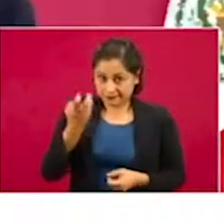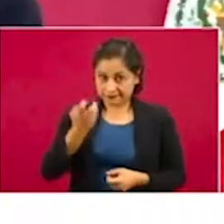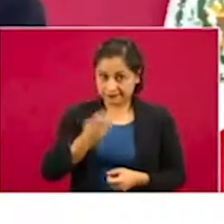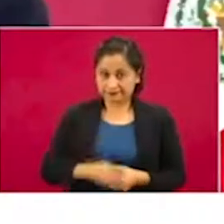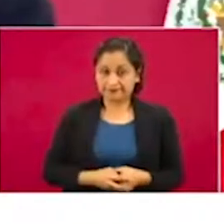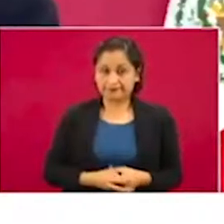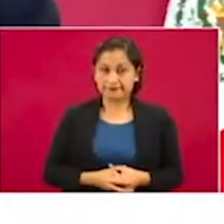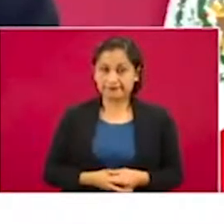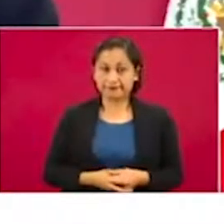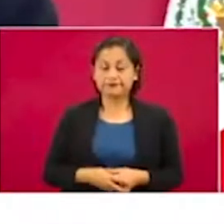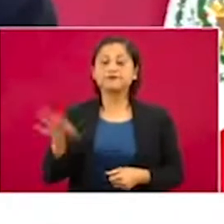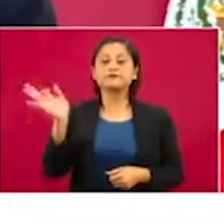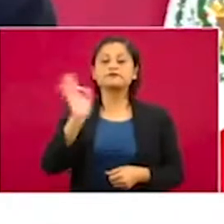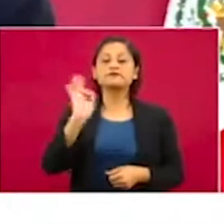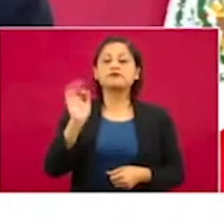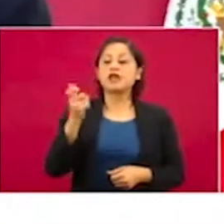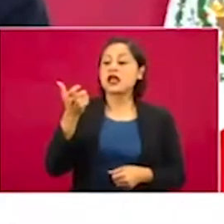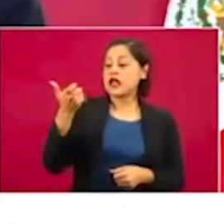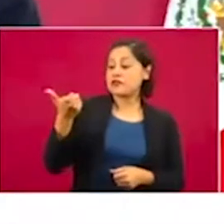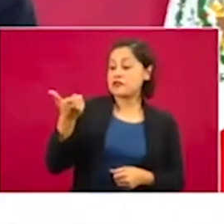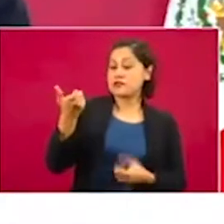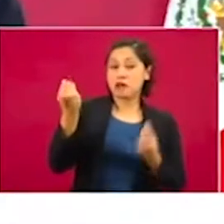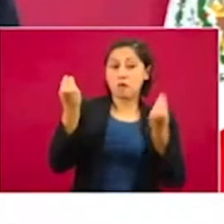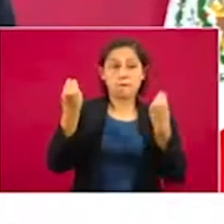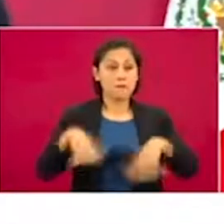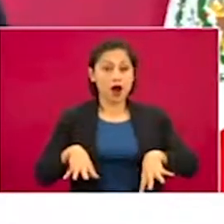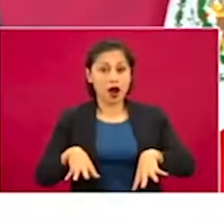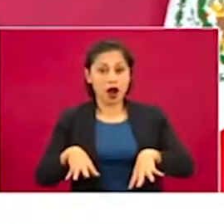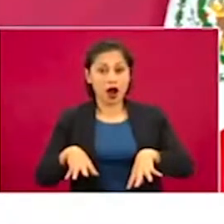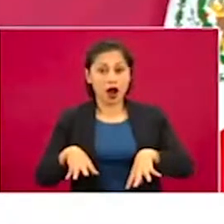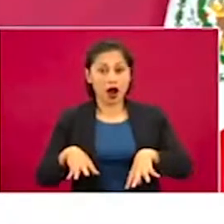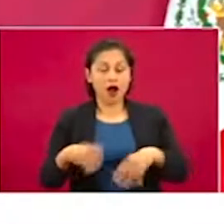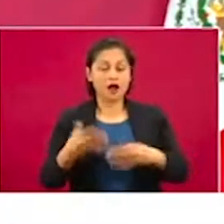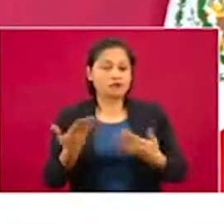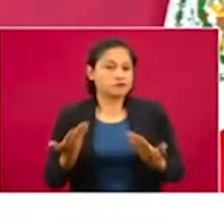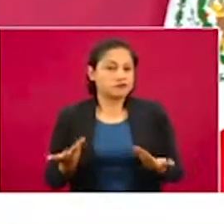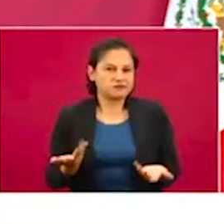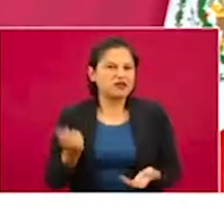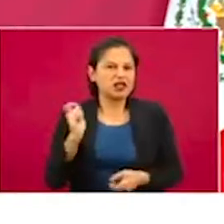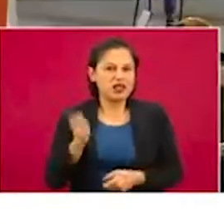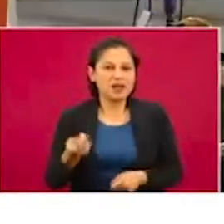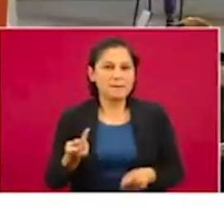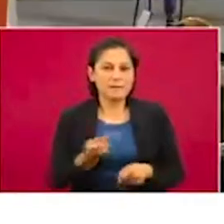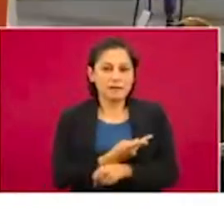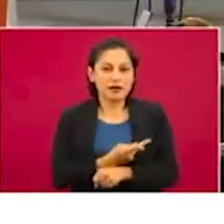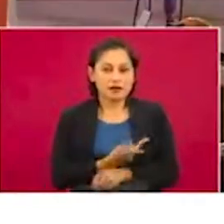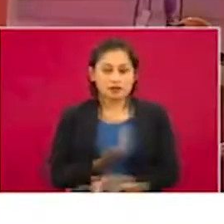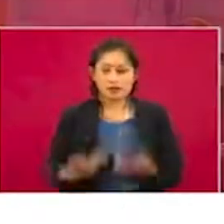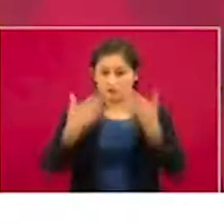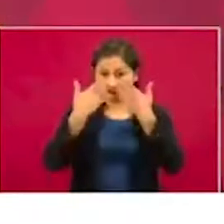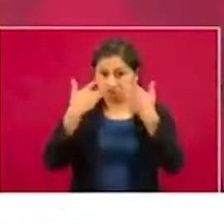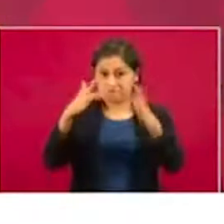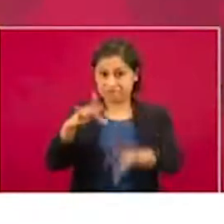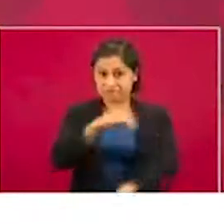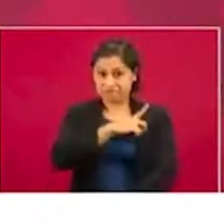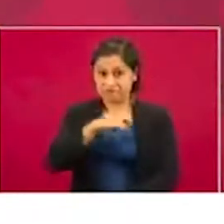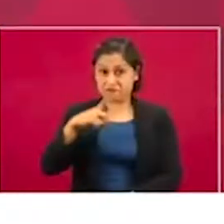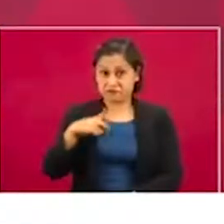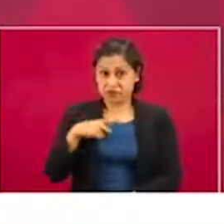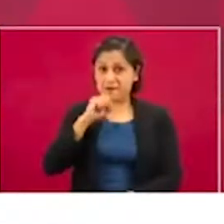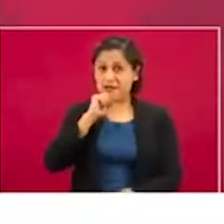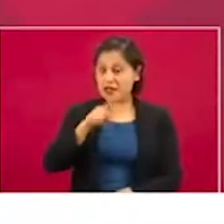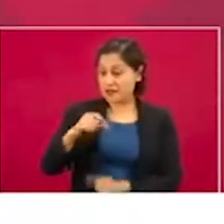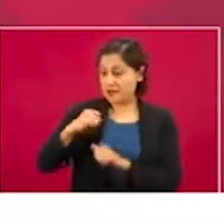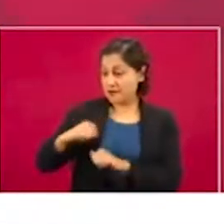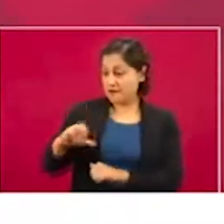desaparece el dinero pues tendría que renunciar el presidente y el fiscal pero no